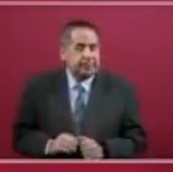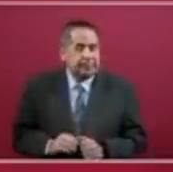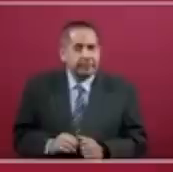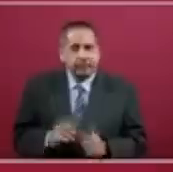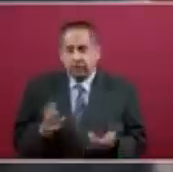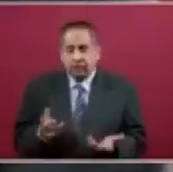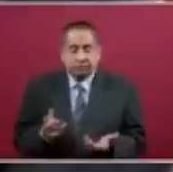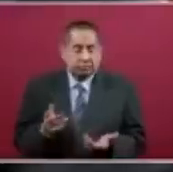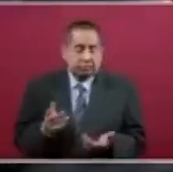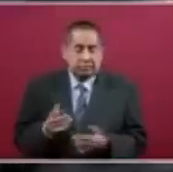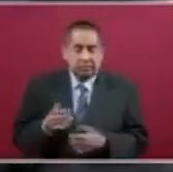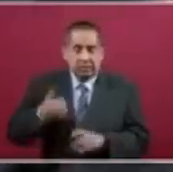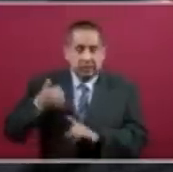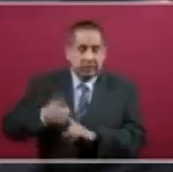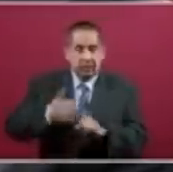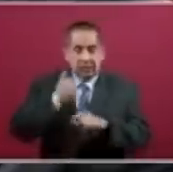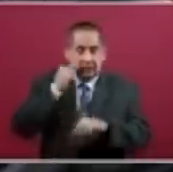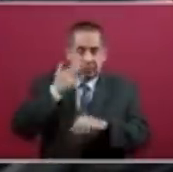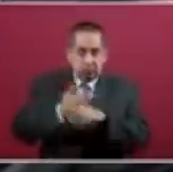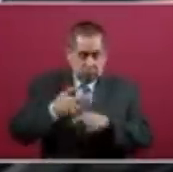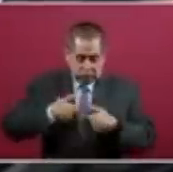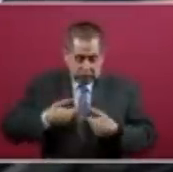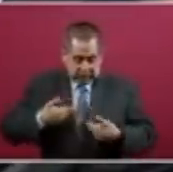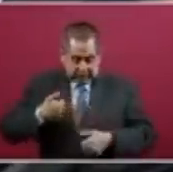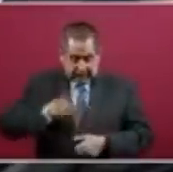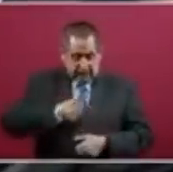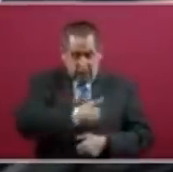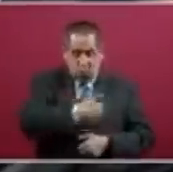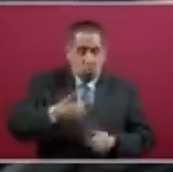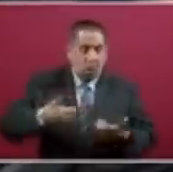pues somos responsables de nuestros actos,